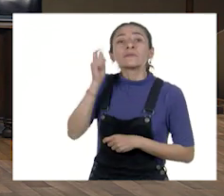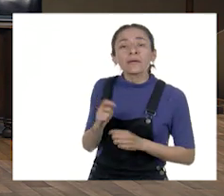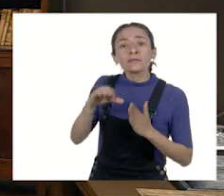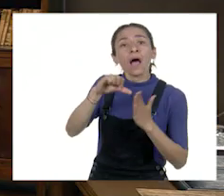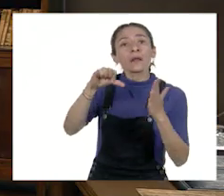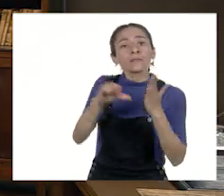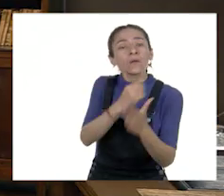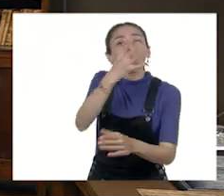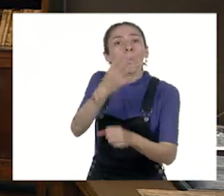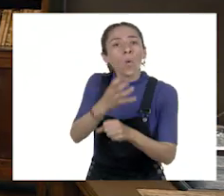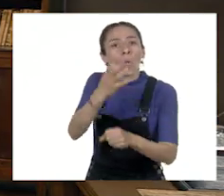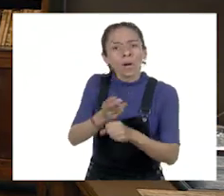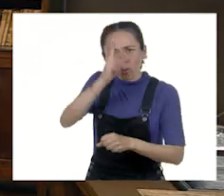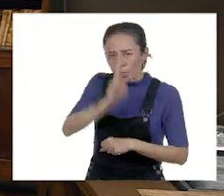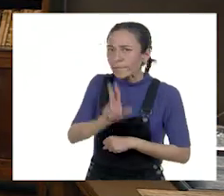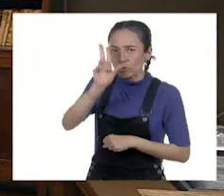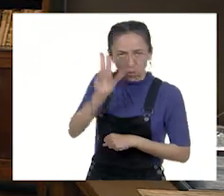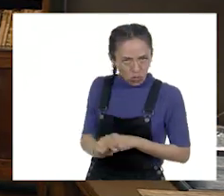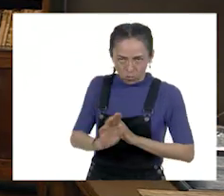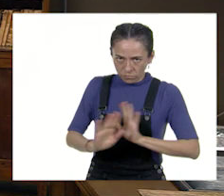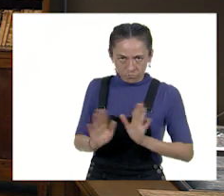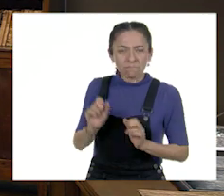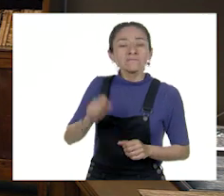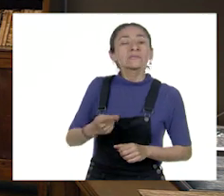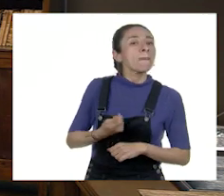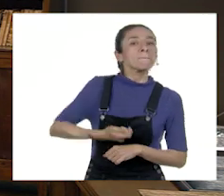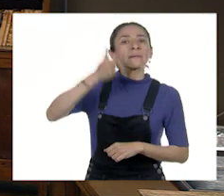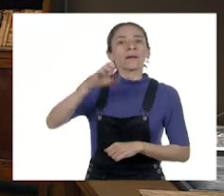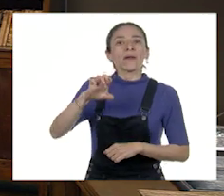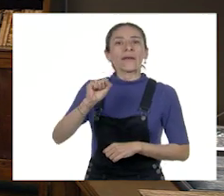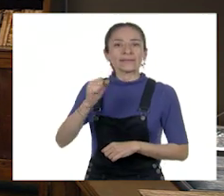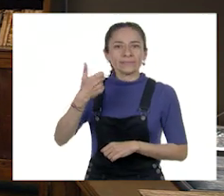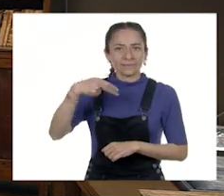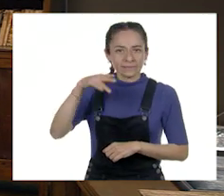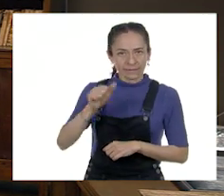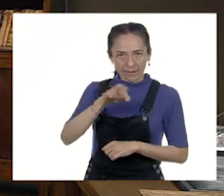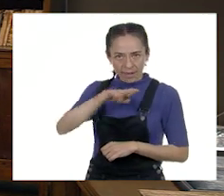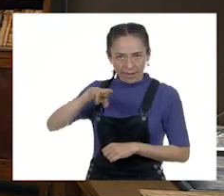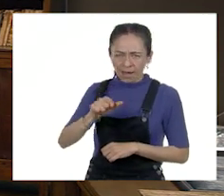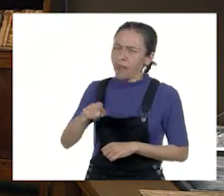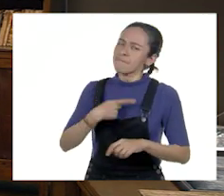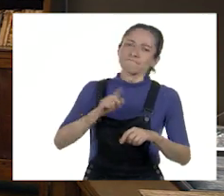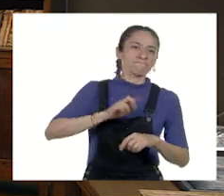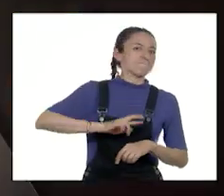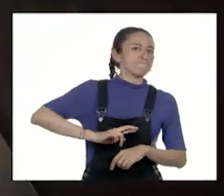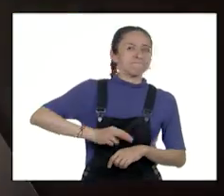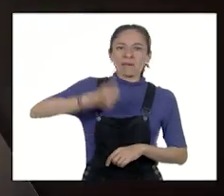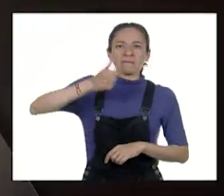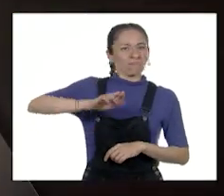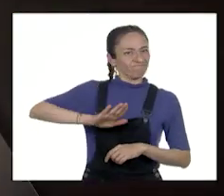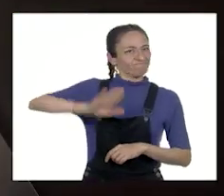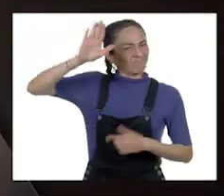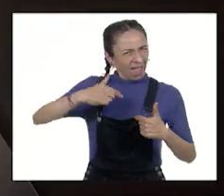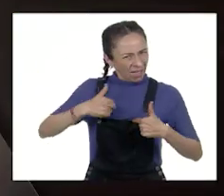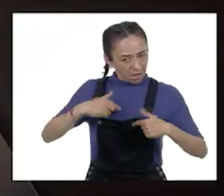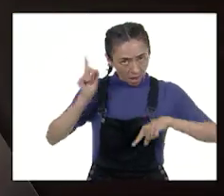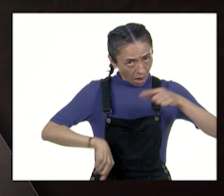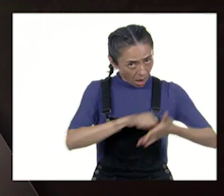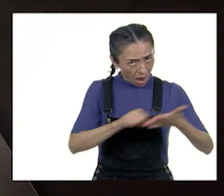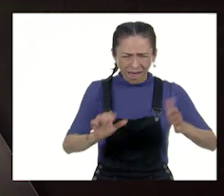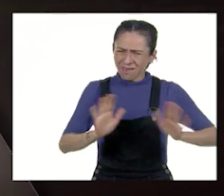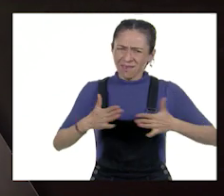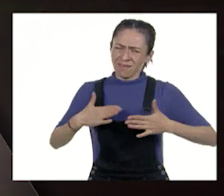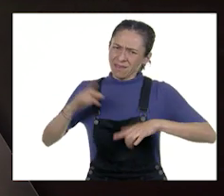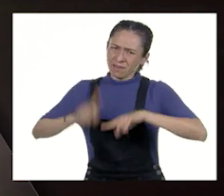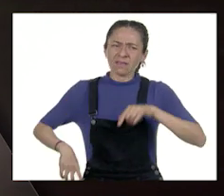4. El primero en hablar fue Esquerro, que salió a defenderse para que le quitaran el tache. Señores, no